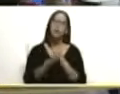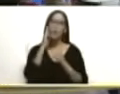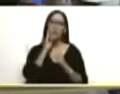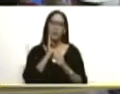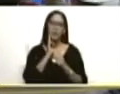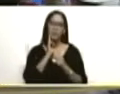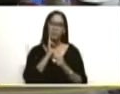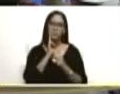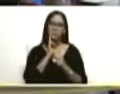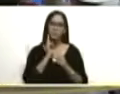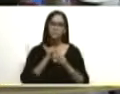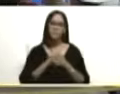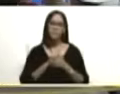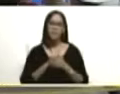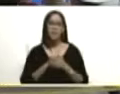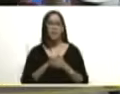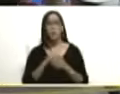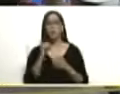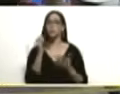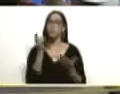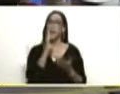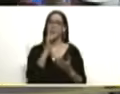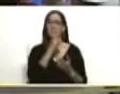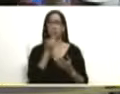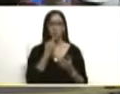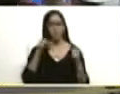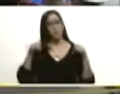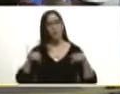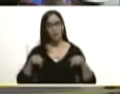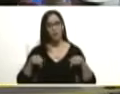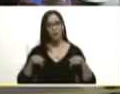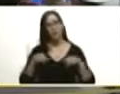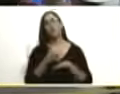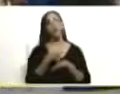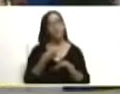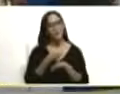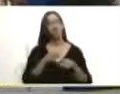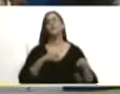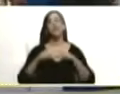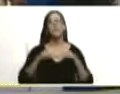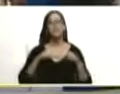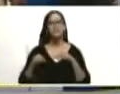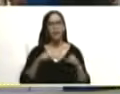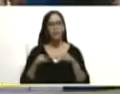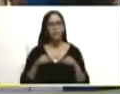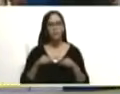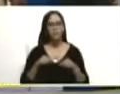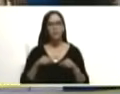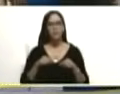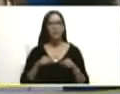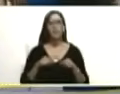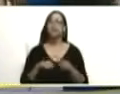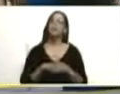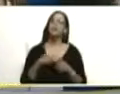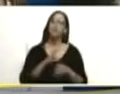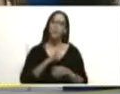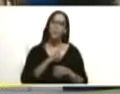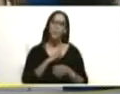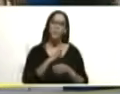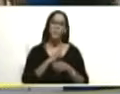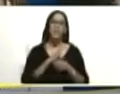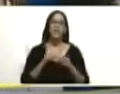Bolívar, los apellidos que le digo yo ahora, gobernaron y mandaron, y dominaron,